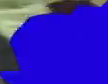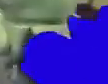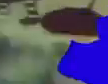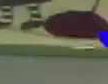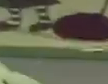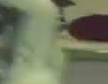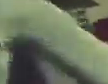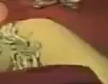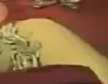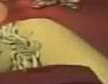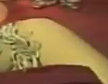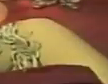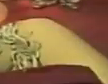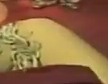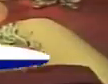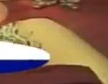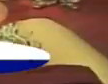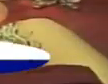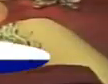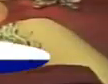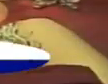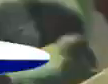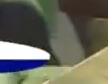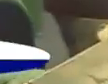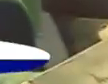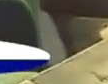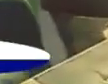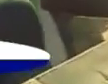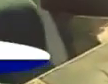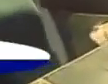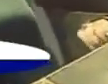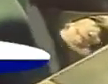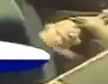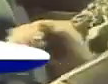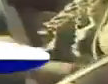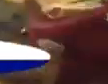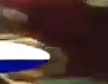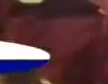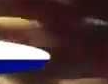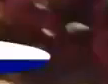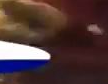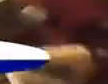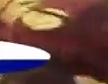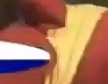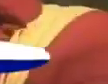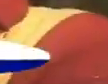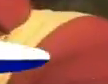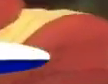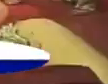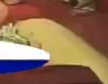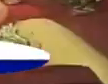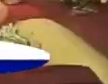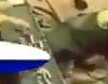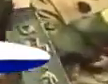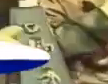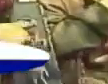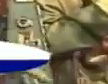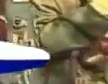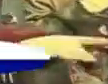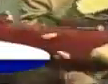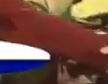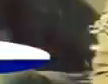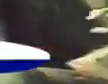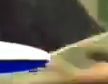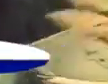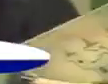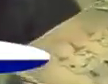A ver, ¿cómo te explico? El problema es que el hechizo es nuevo. Un hechizo para descubrir el dueño de la bota gigante.